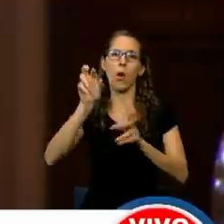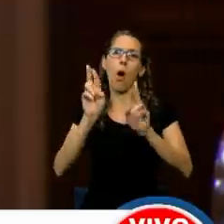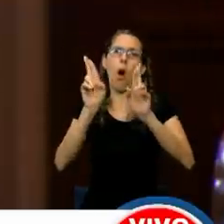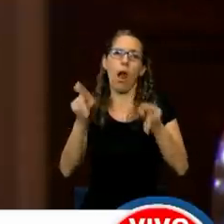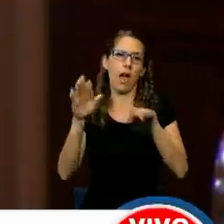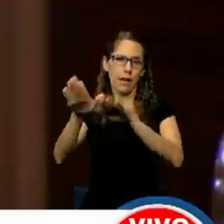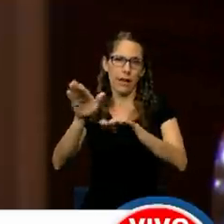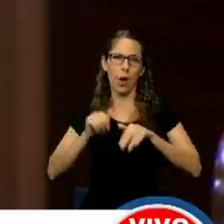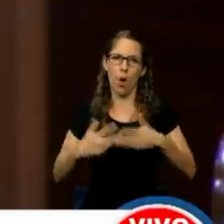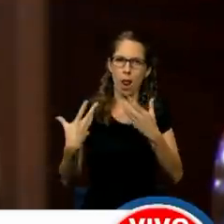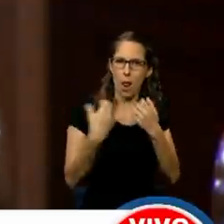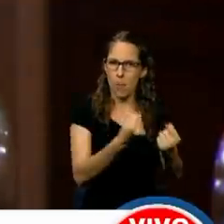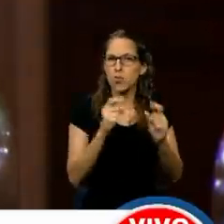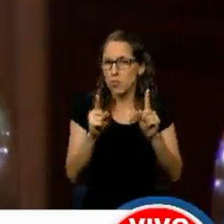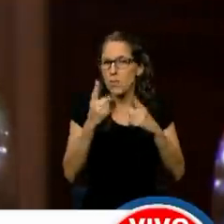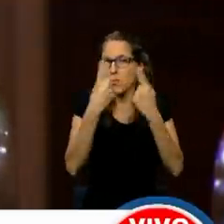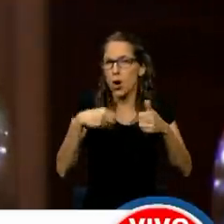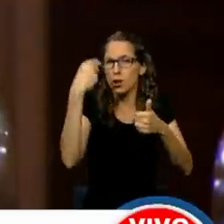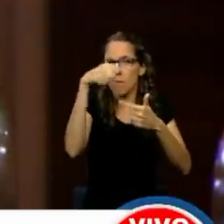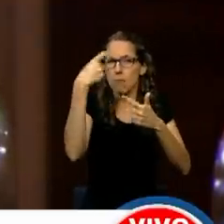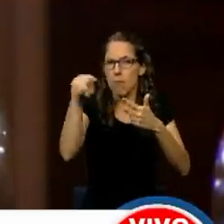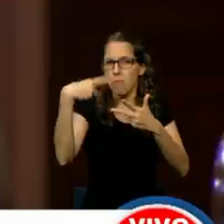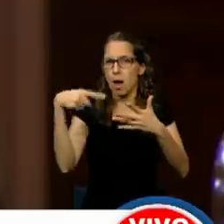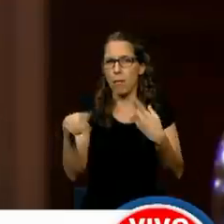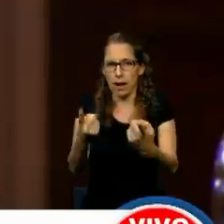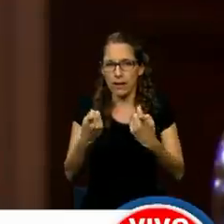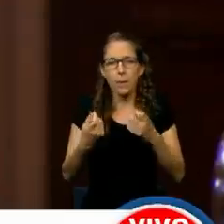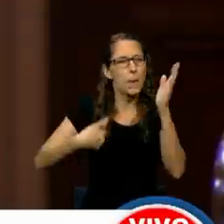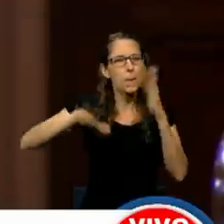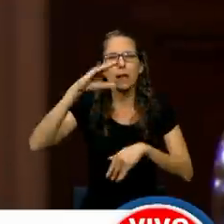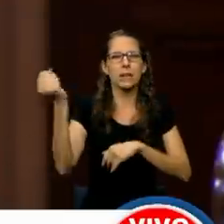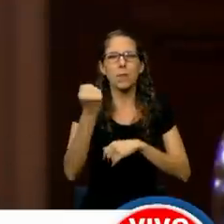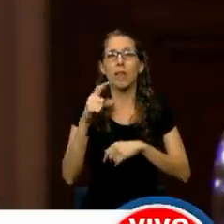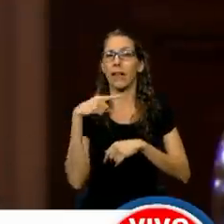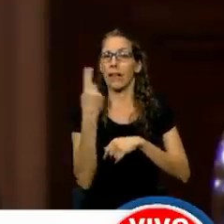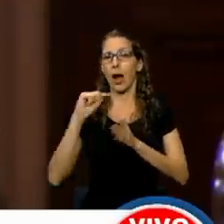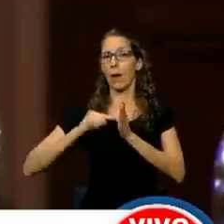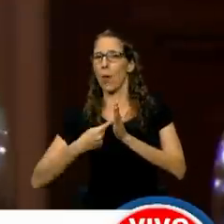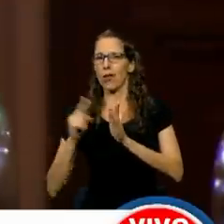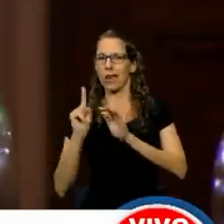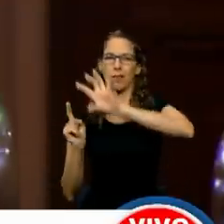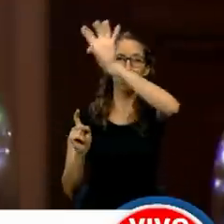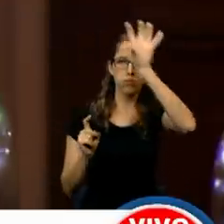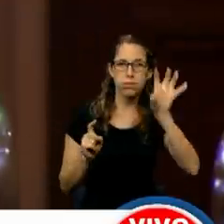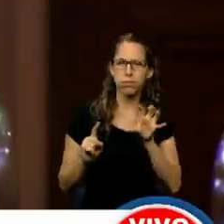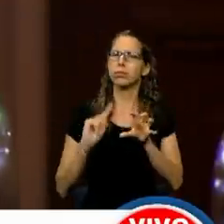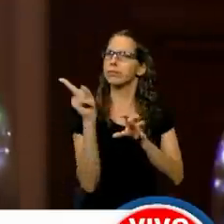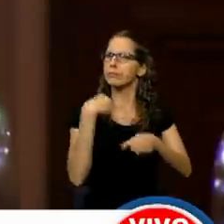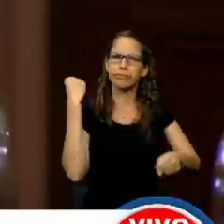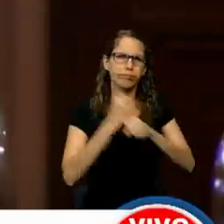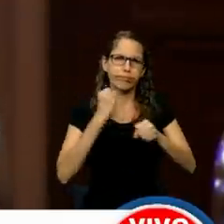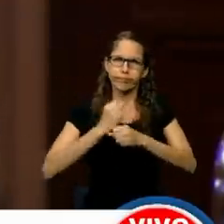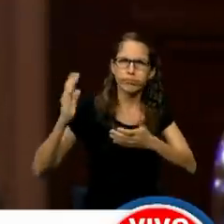todas esas obras que mencioné pero fundamentalmente porque en el interior somos un interior productivo y ese interior productivo requiere